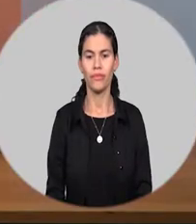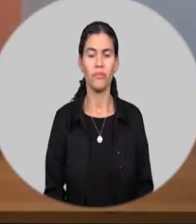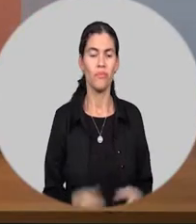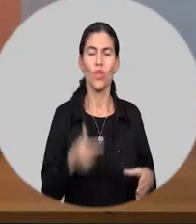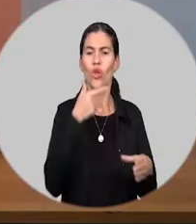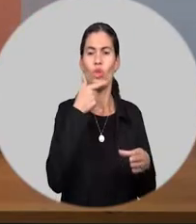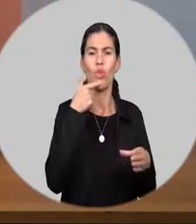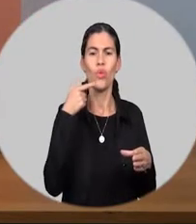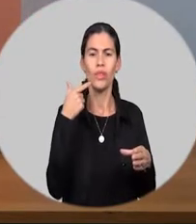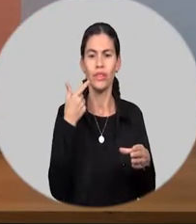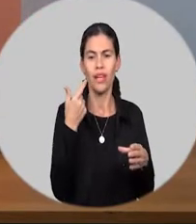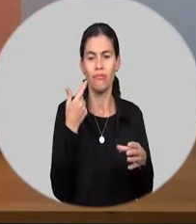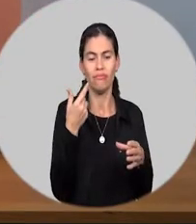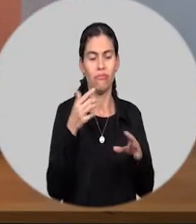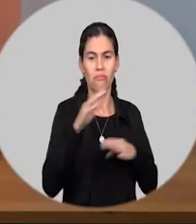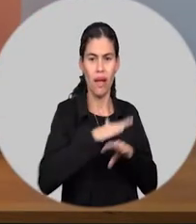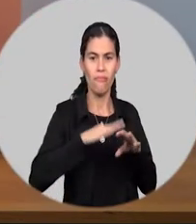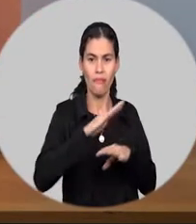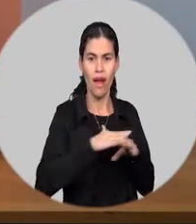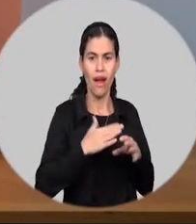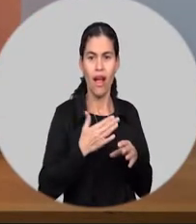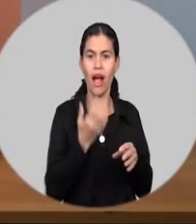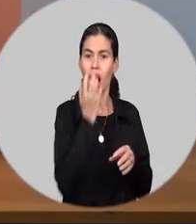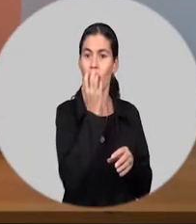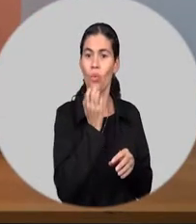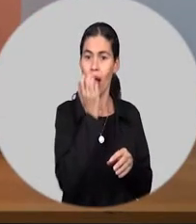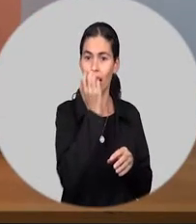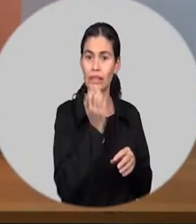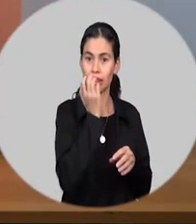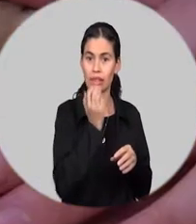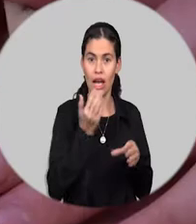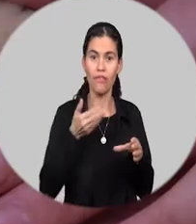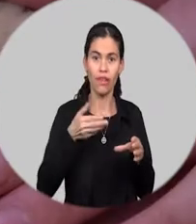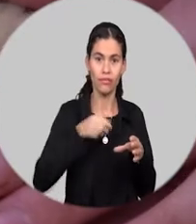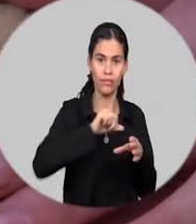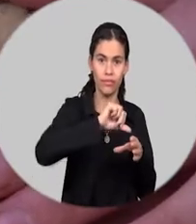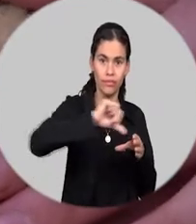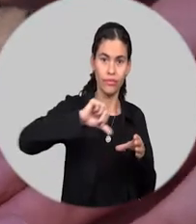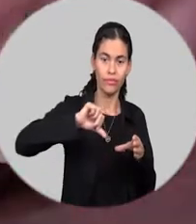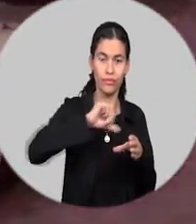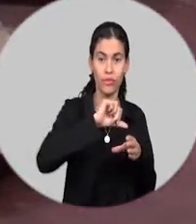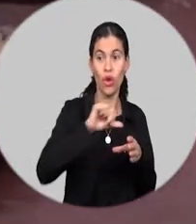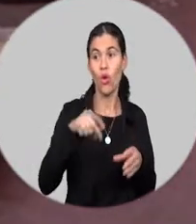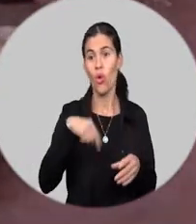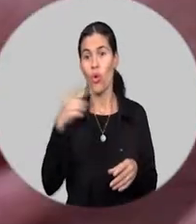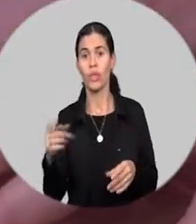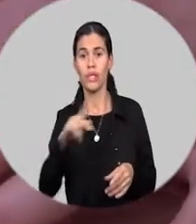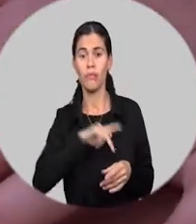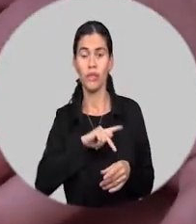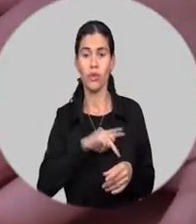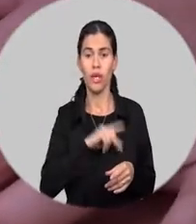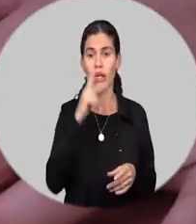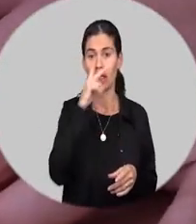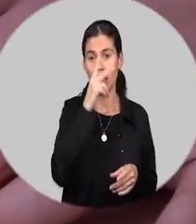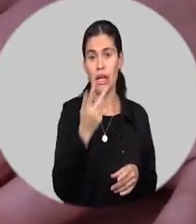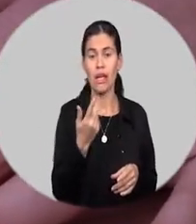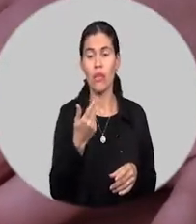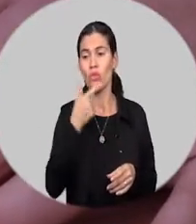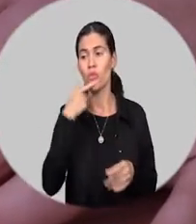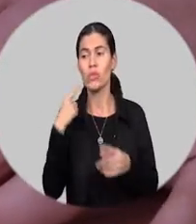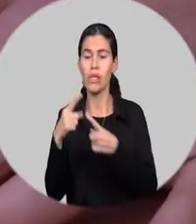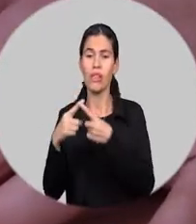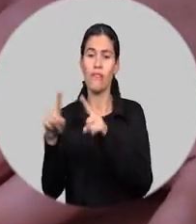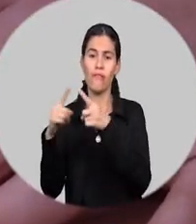Es un dulce artesanal que es de guayaba. Algunos prefieren con dulce